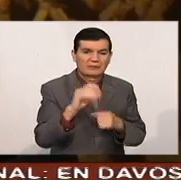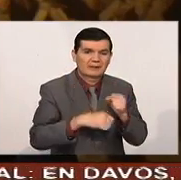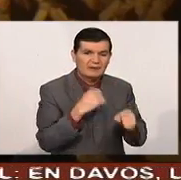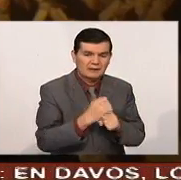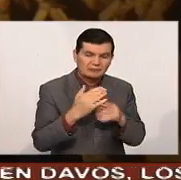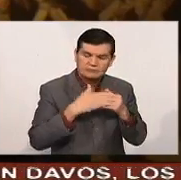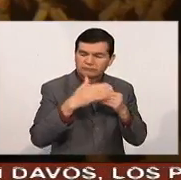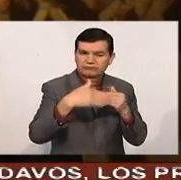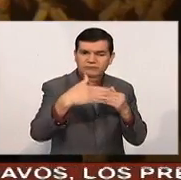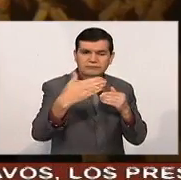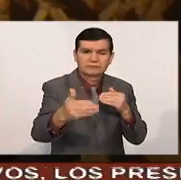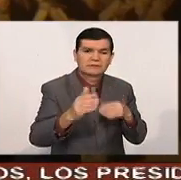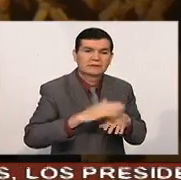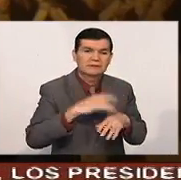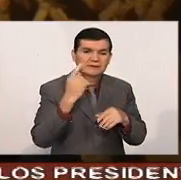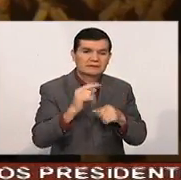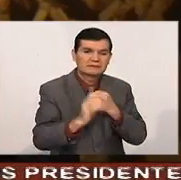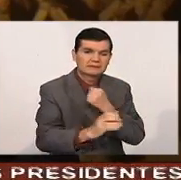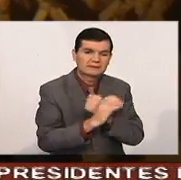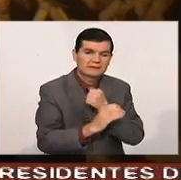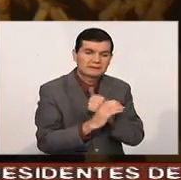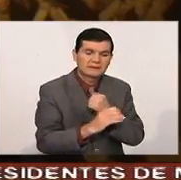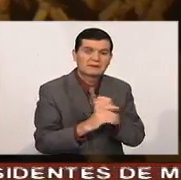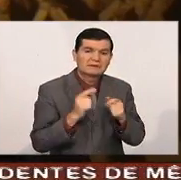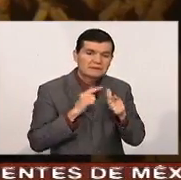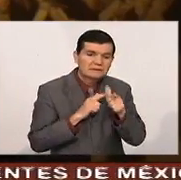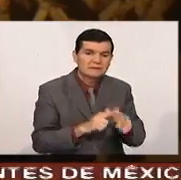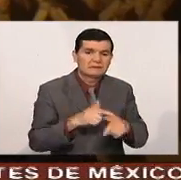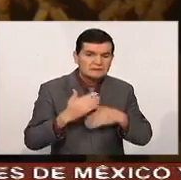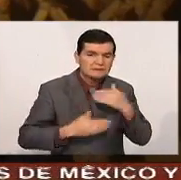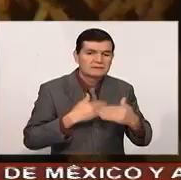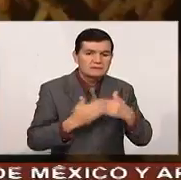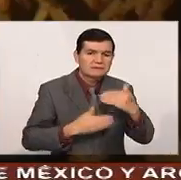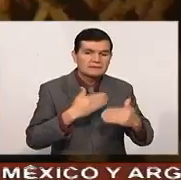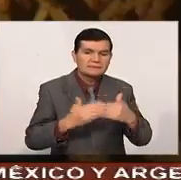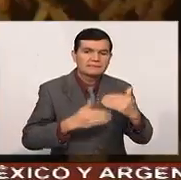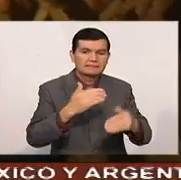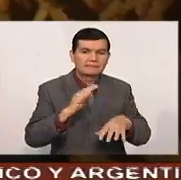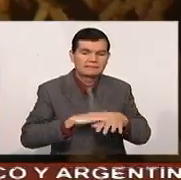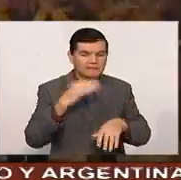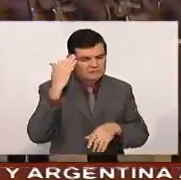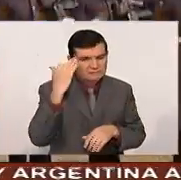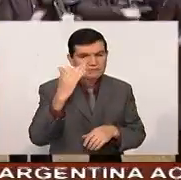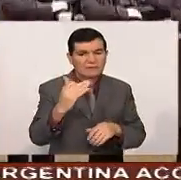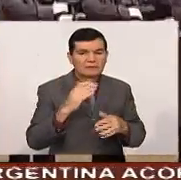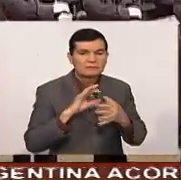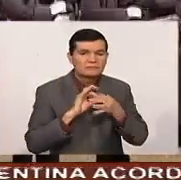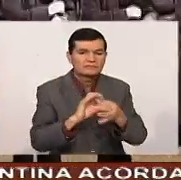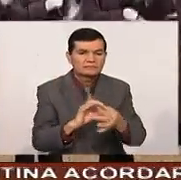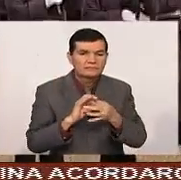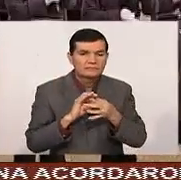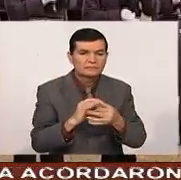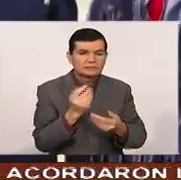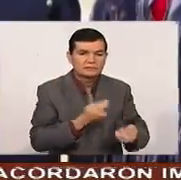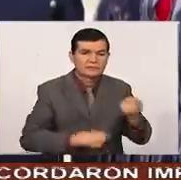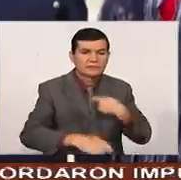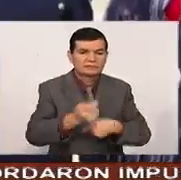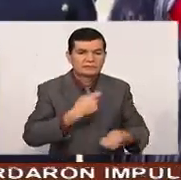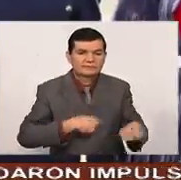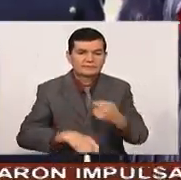años. 190 años celebramos y vamos a continuar celebrando años de vinculación, de